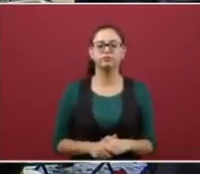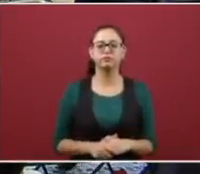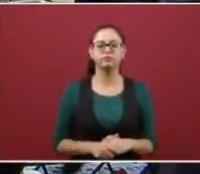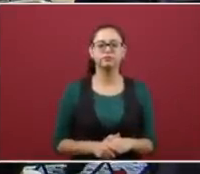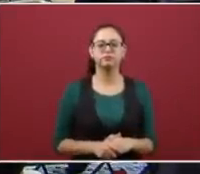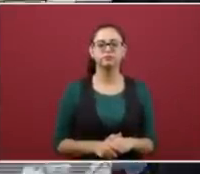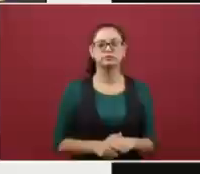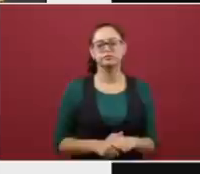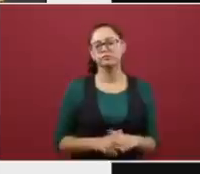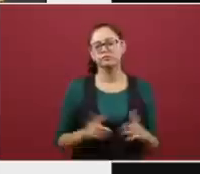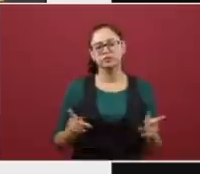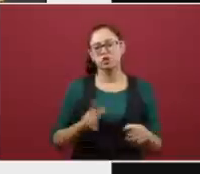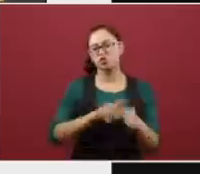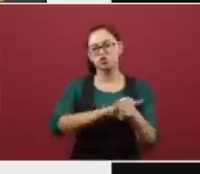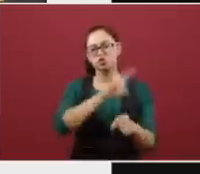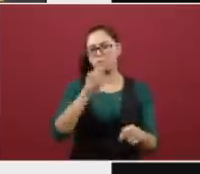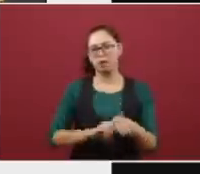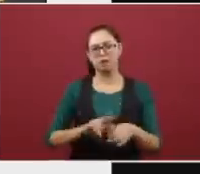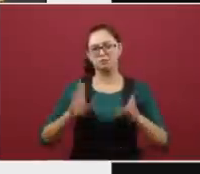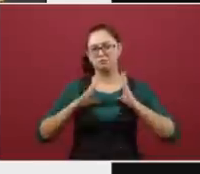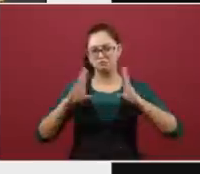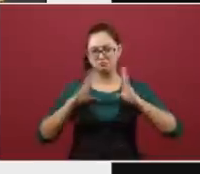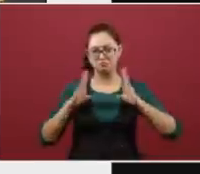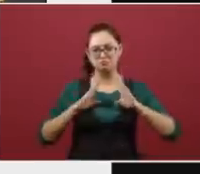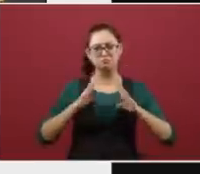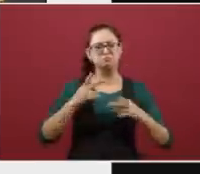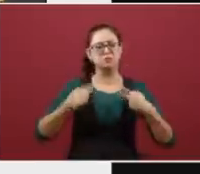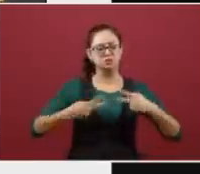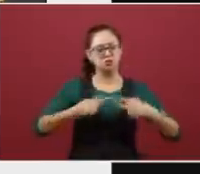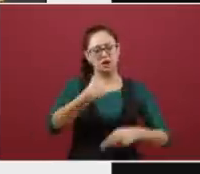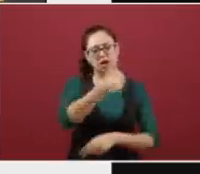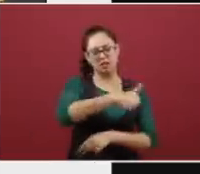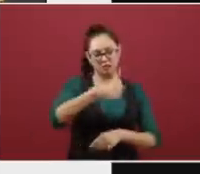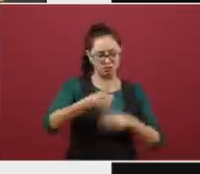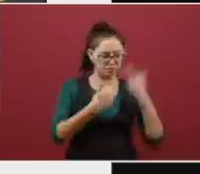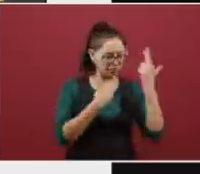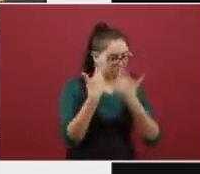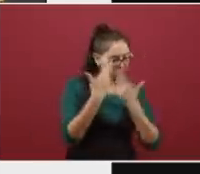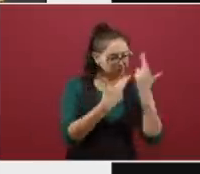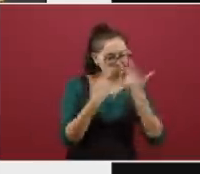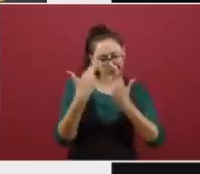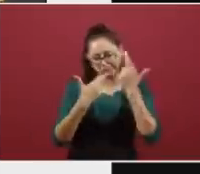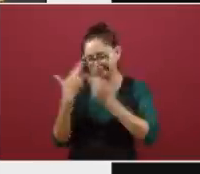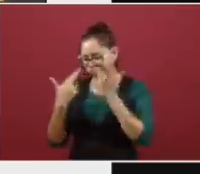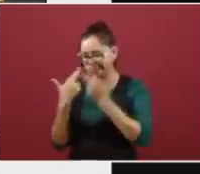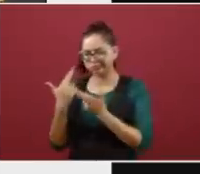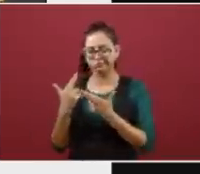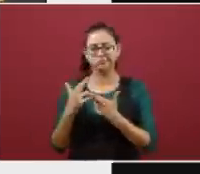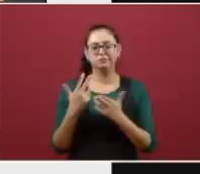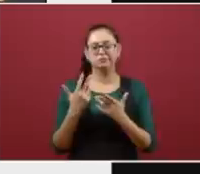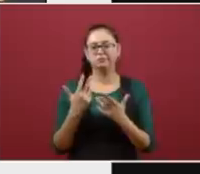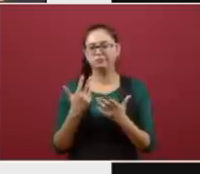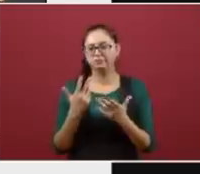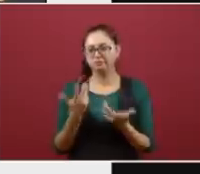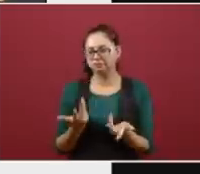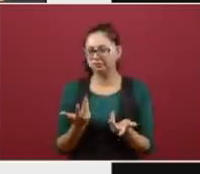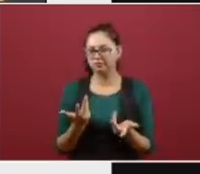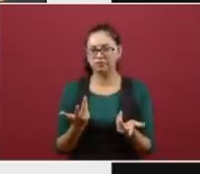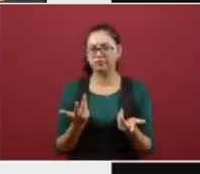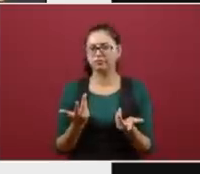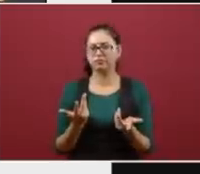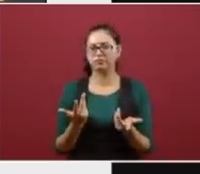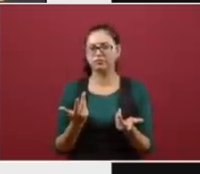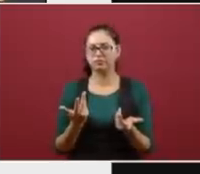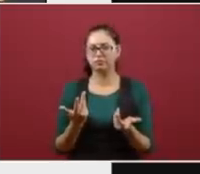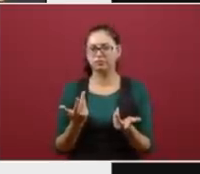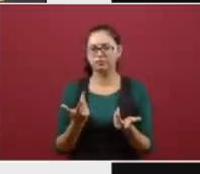nuestro personal revisan a cada uno de los pasajeros no se encontró que